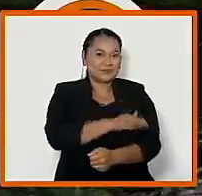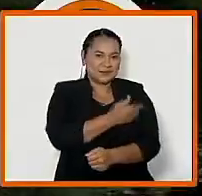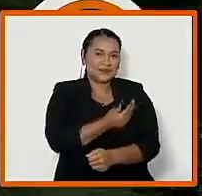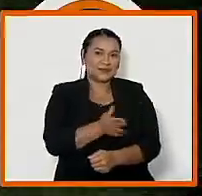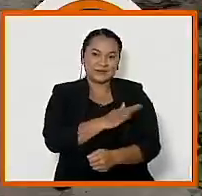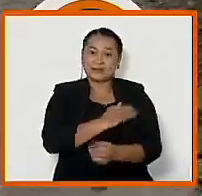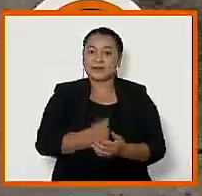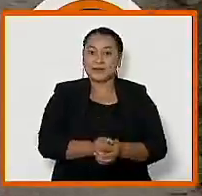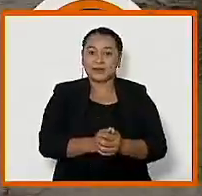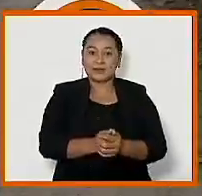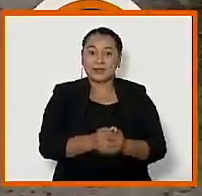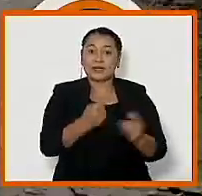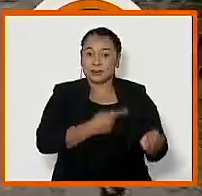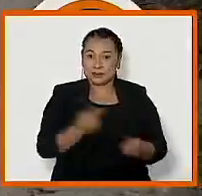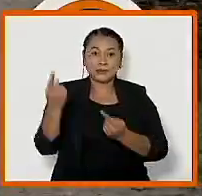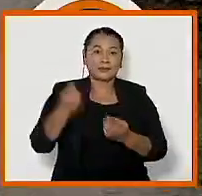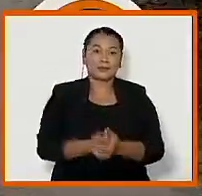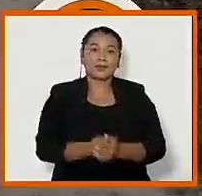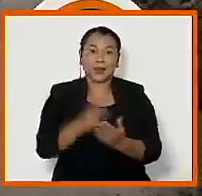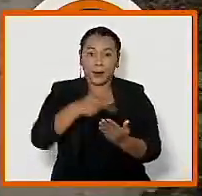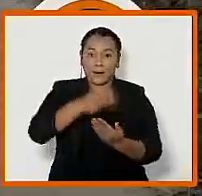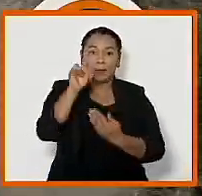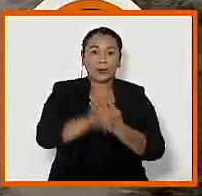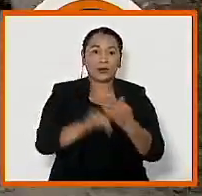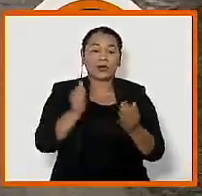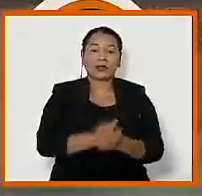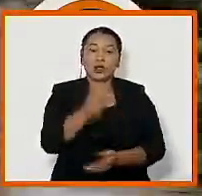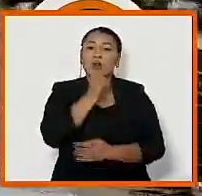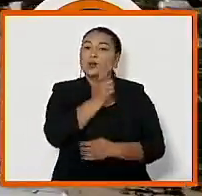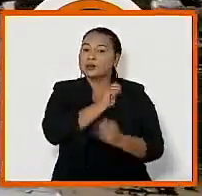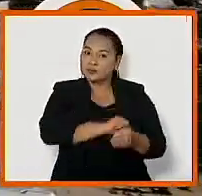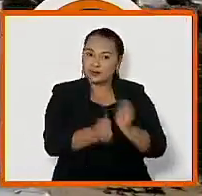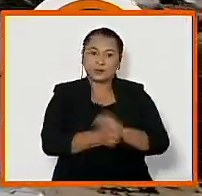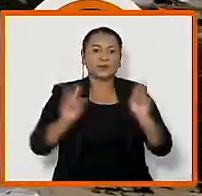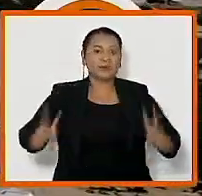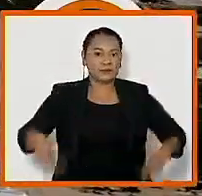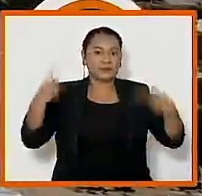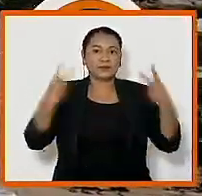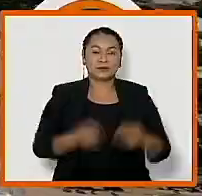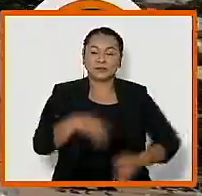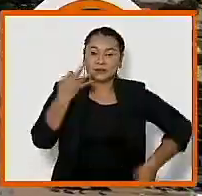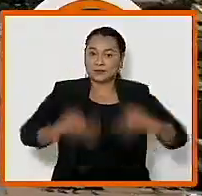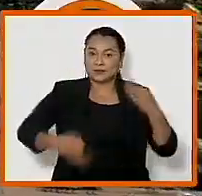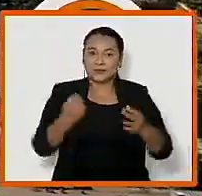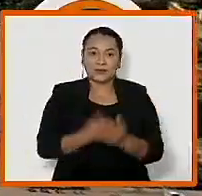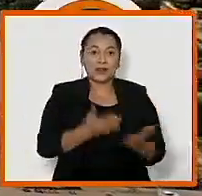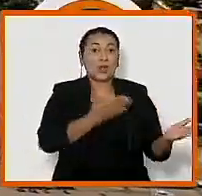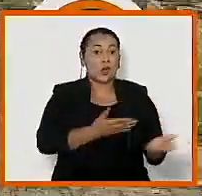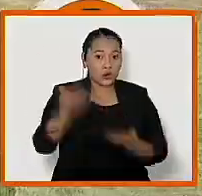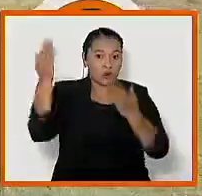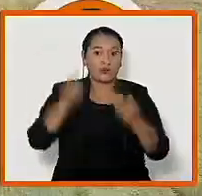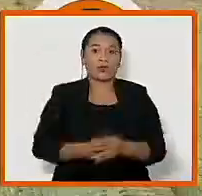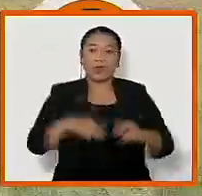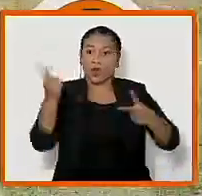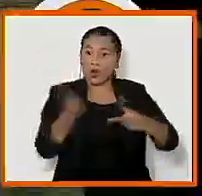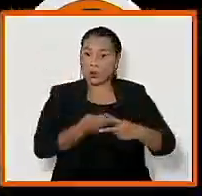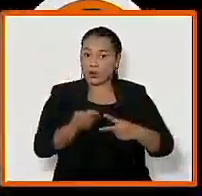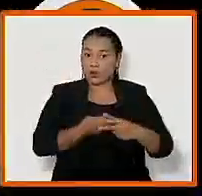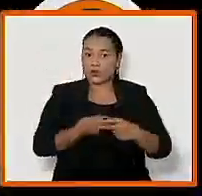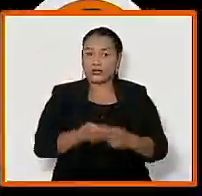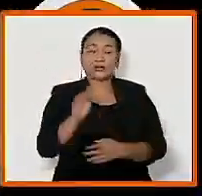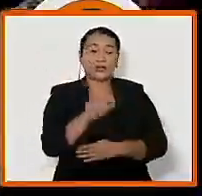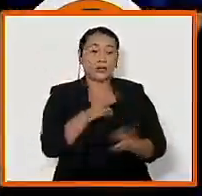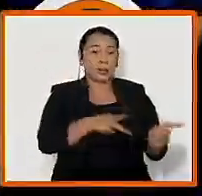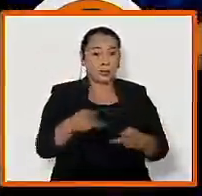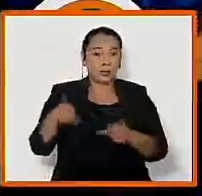La ruta solidaria del programa Loto Cambiando Vidas con Alegría visitó el municipio de Patuca Olancho, donde 5 personas